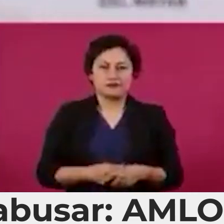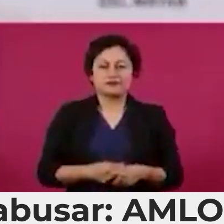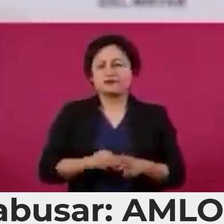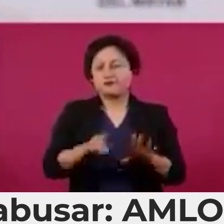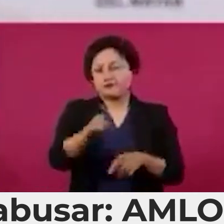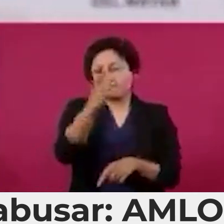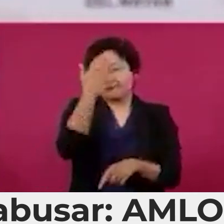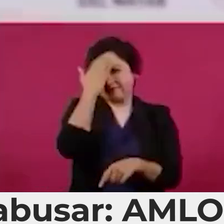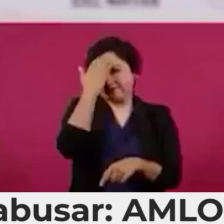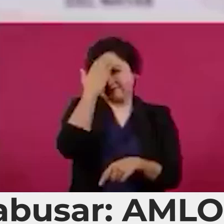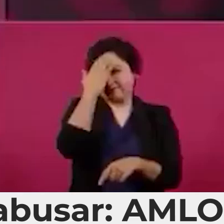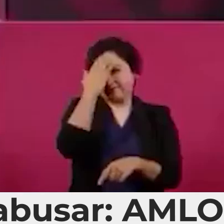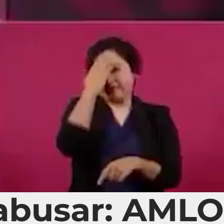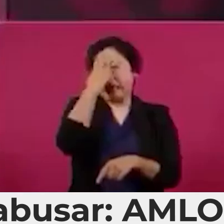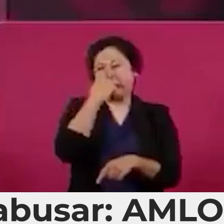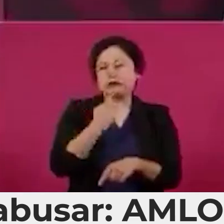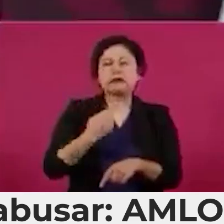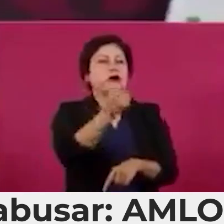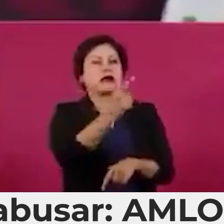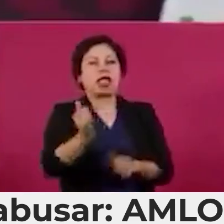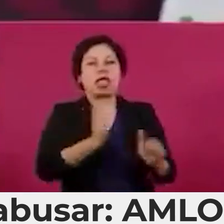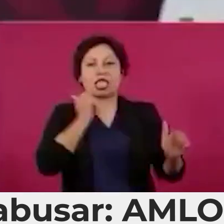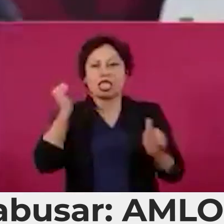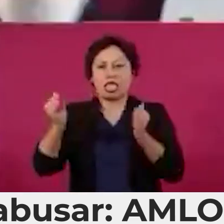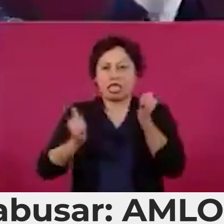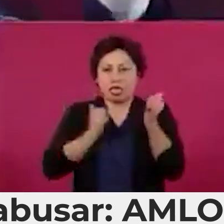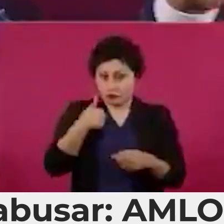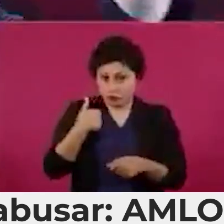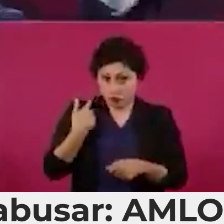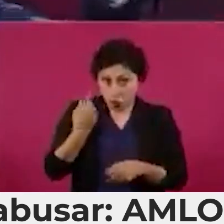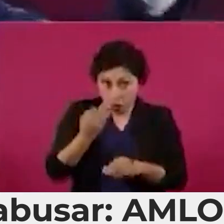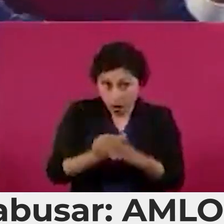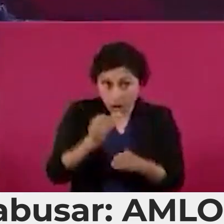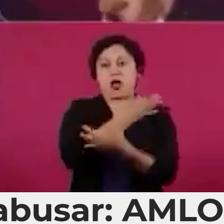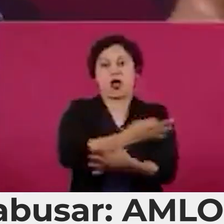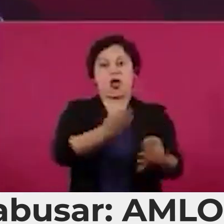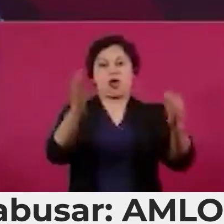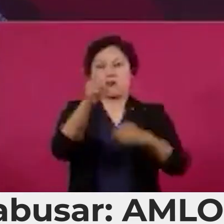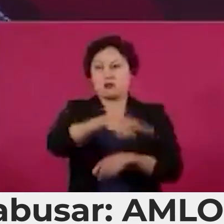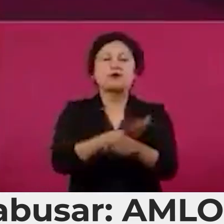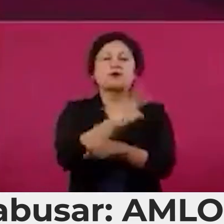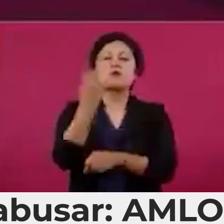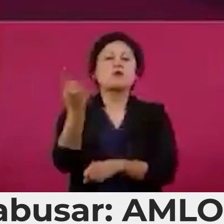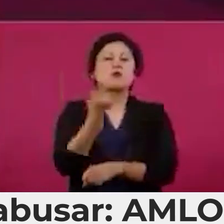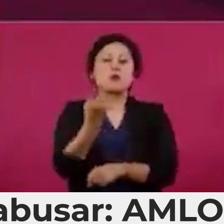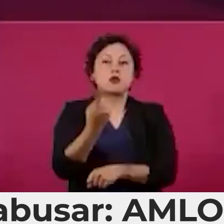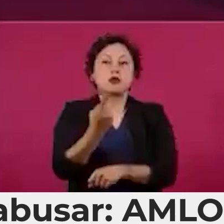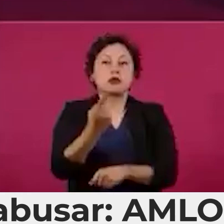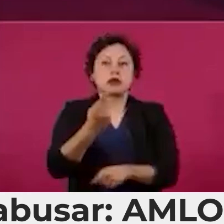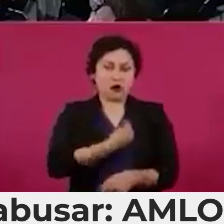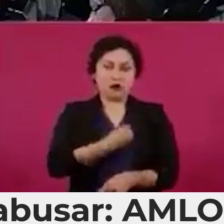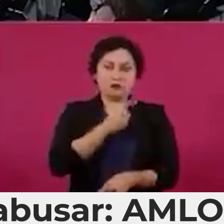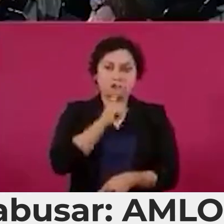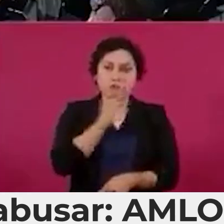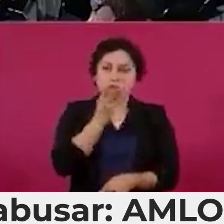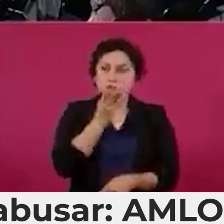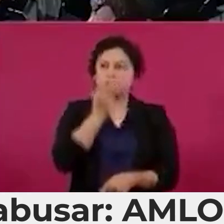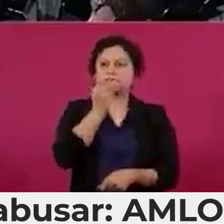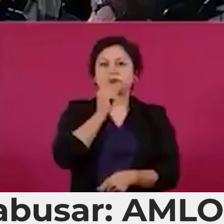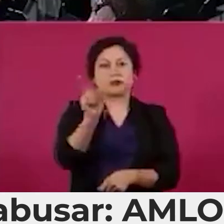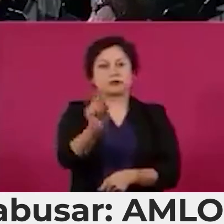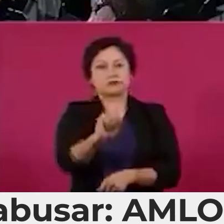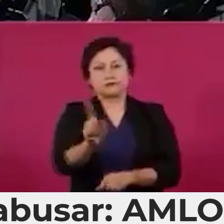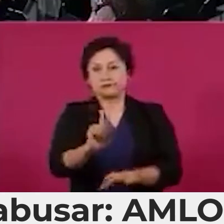abogados muy oportunistas. Lo digo aquí para que se sepa, porque mi pecho no es bodega y no vamos a